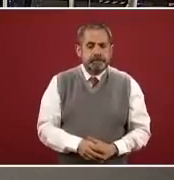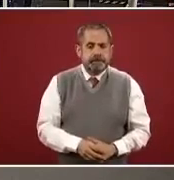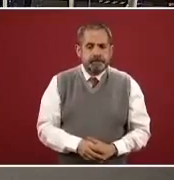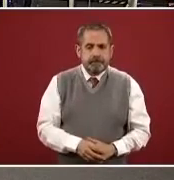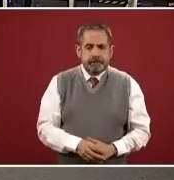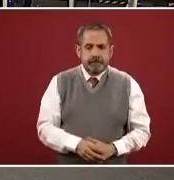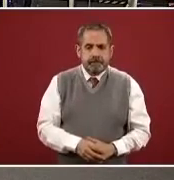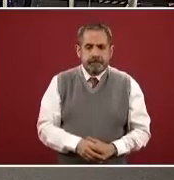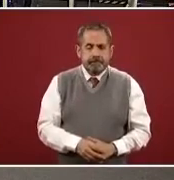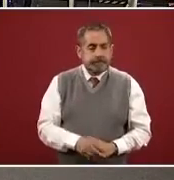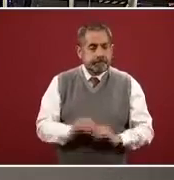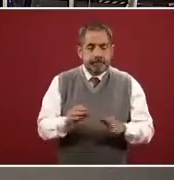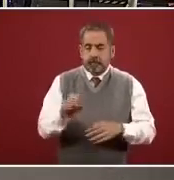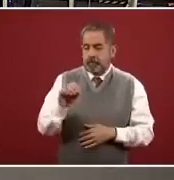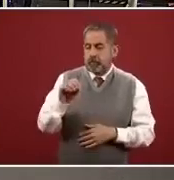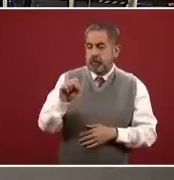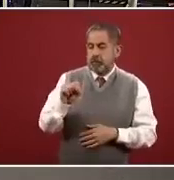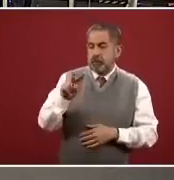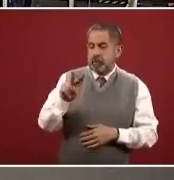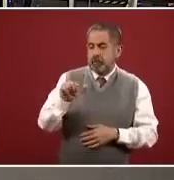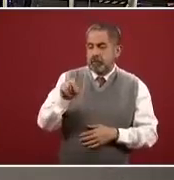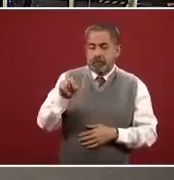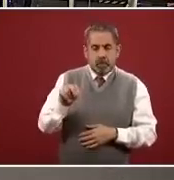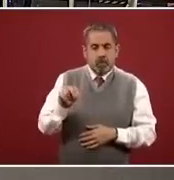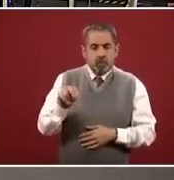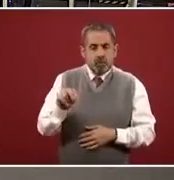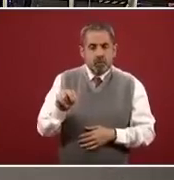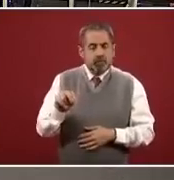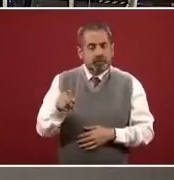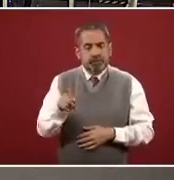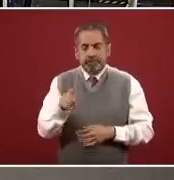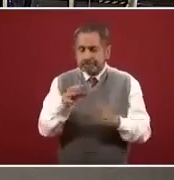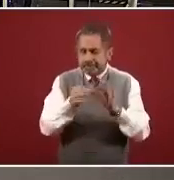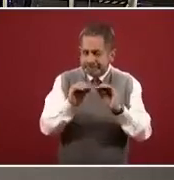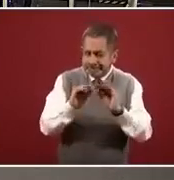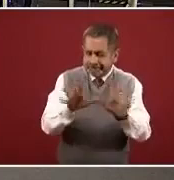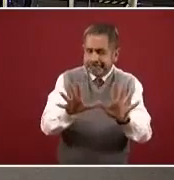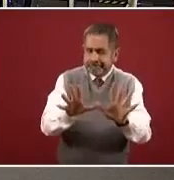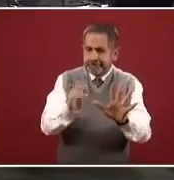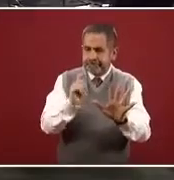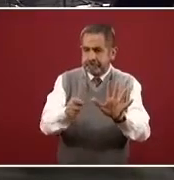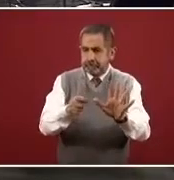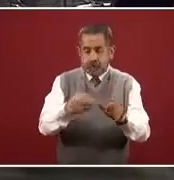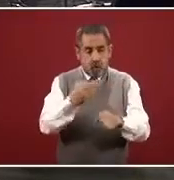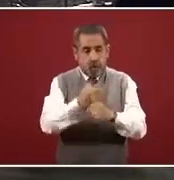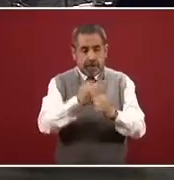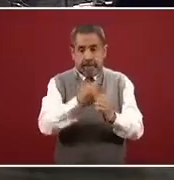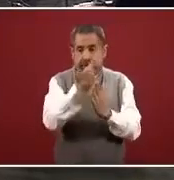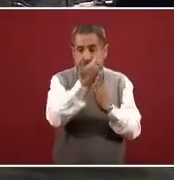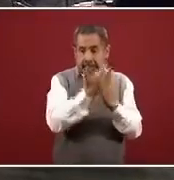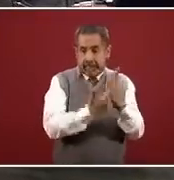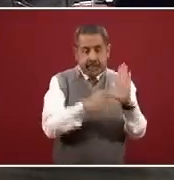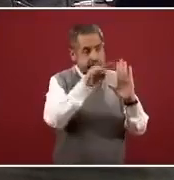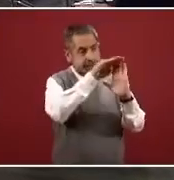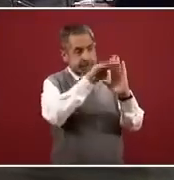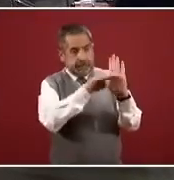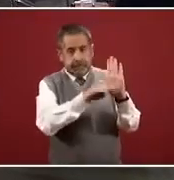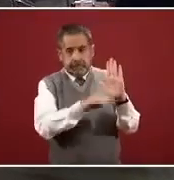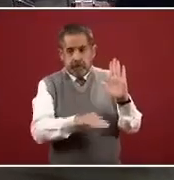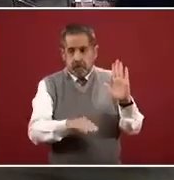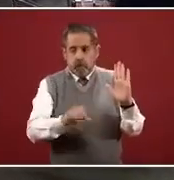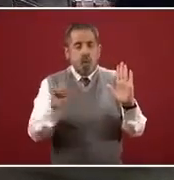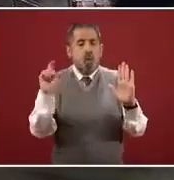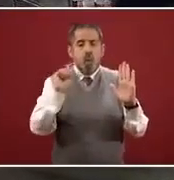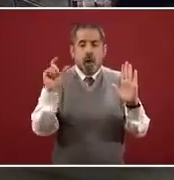¿Qué tal? Osvaldo Córdoba de Contrarréplica. Una precisión nada más. Ahorita esta lista de insumos que nos está dando, ¿para qué tiempo